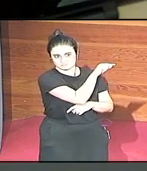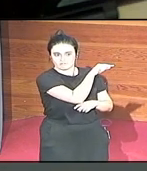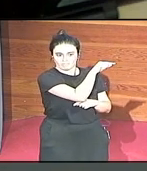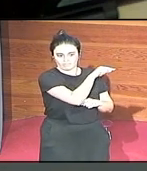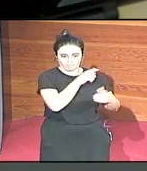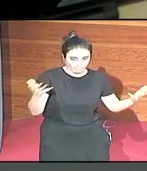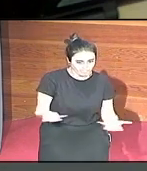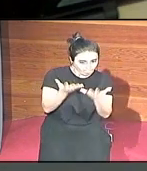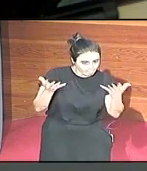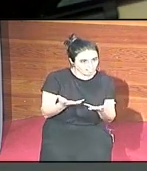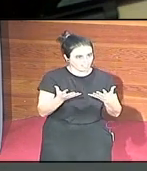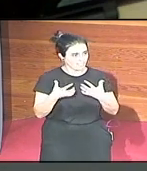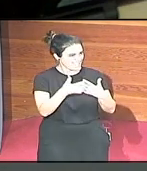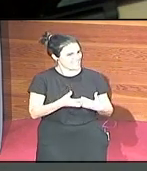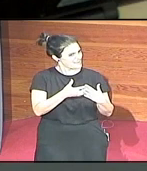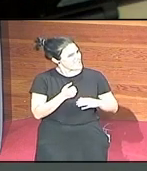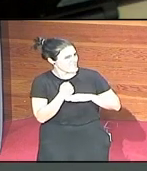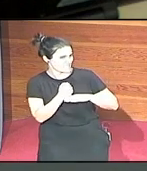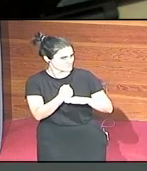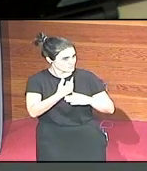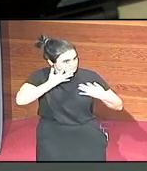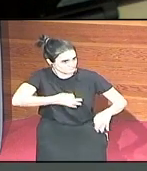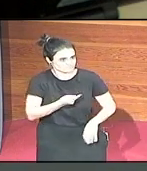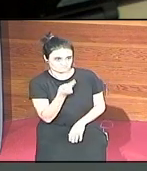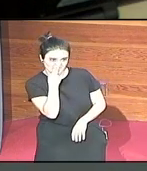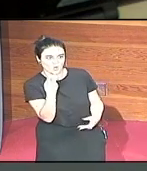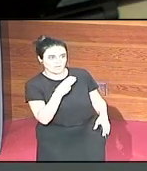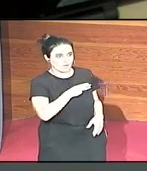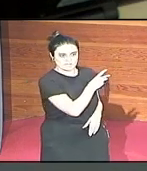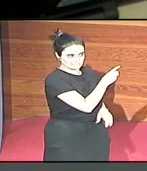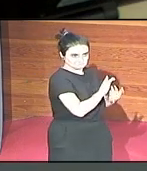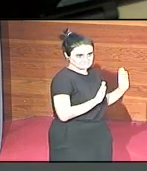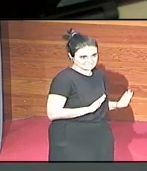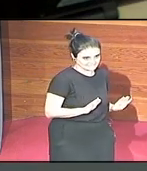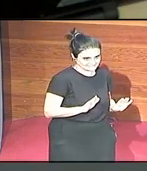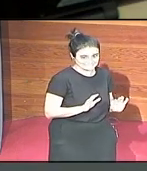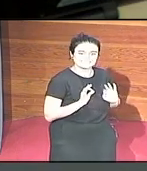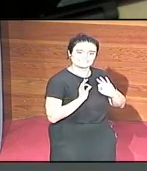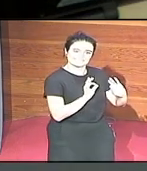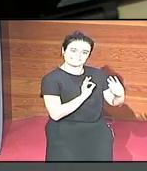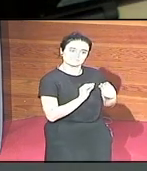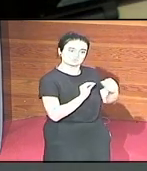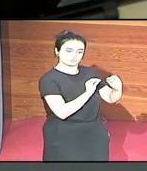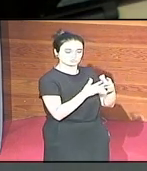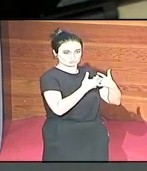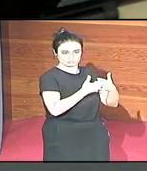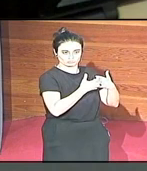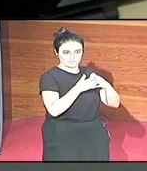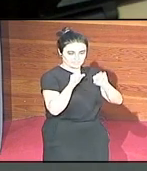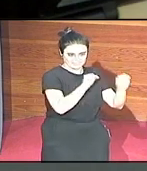a apoyar una guerra que solo sirve los intereses de Washington, en particular los de su industria de